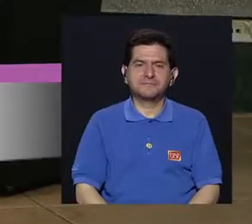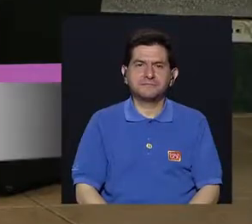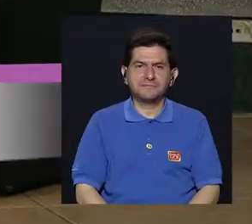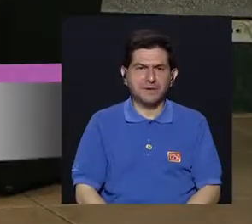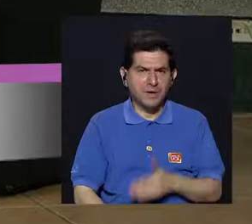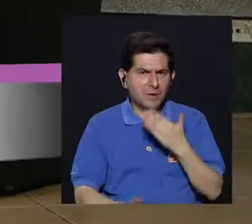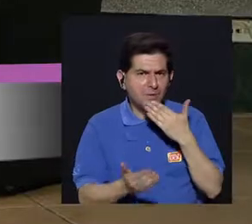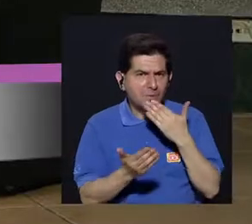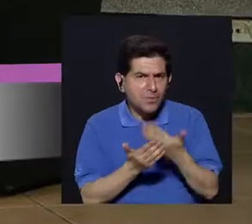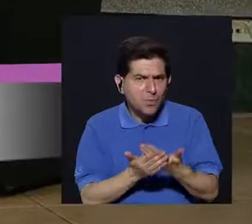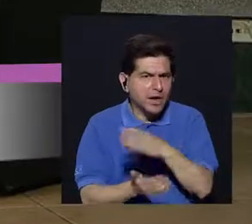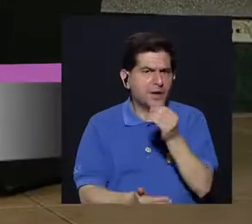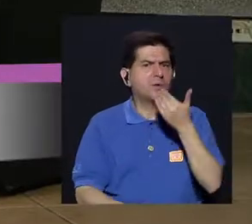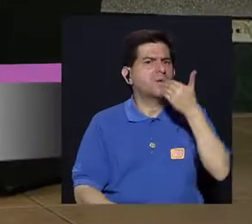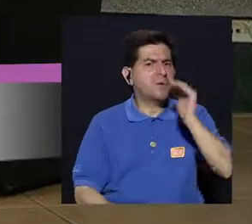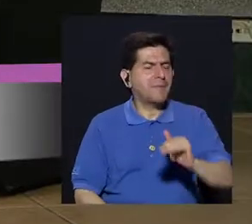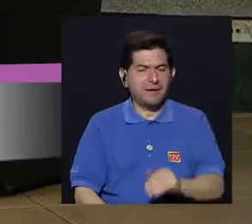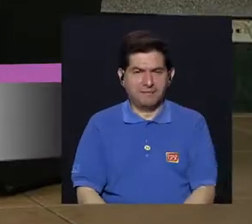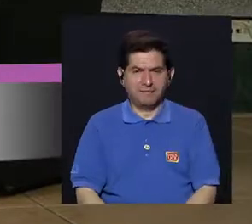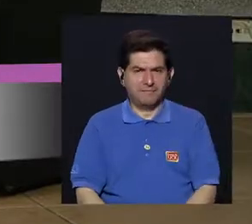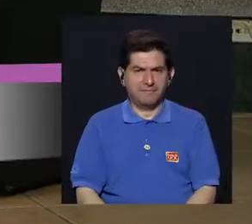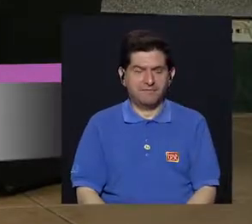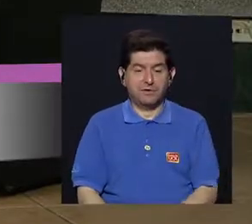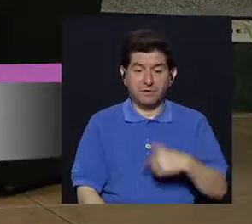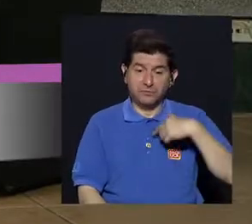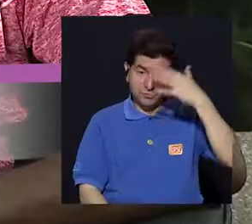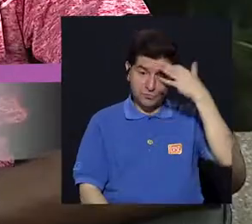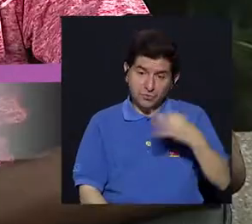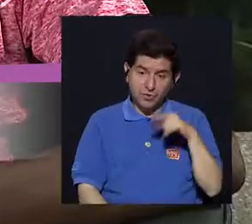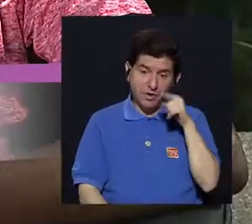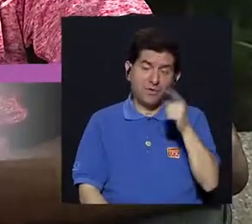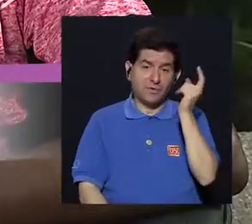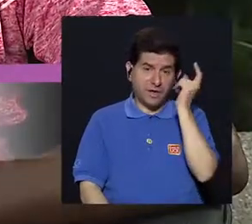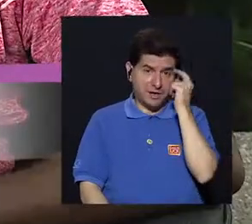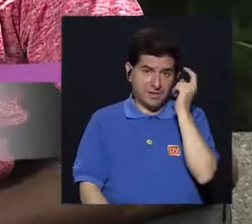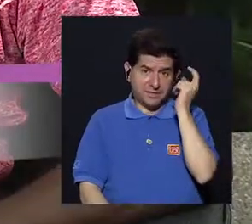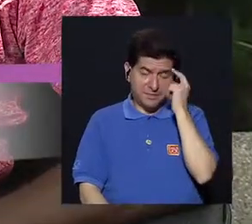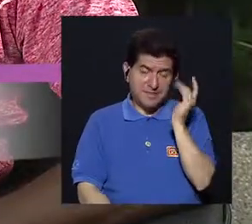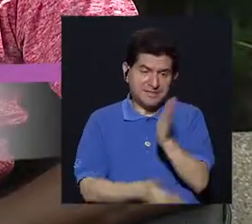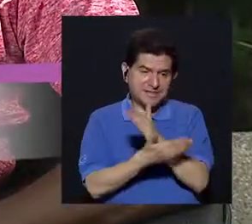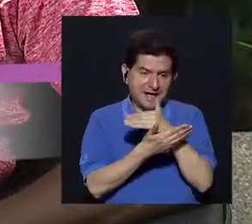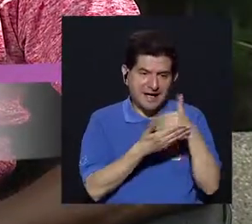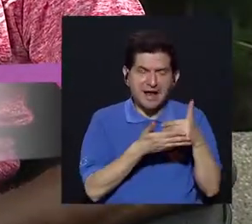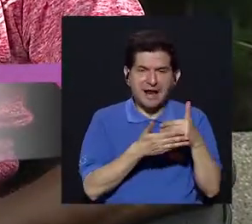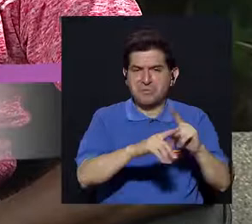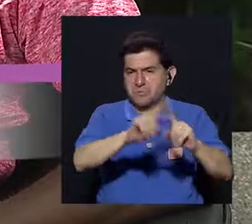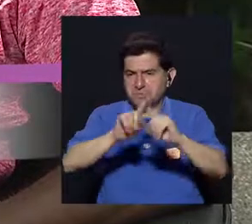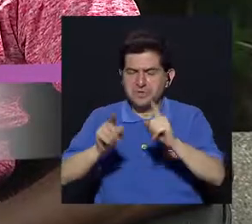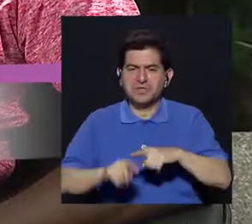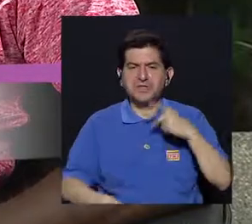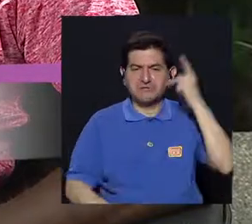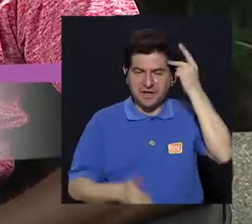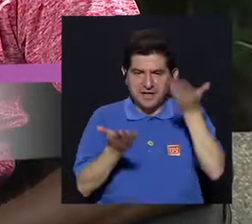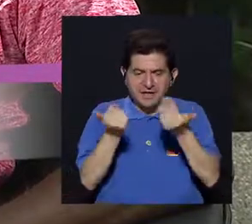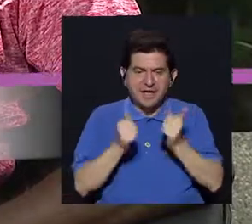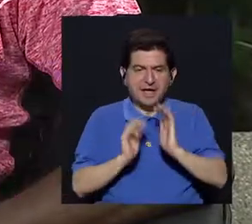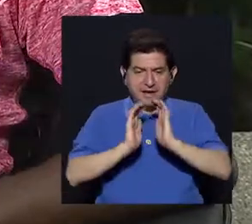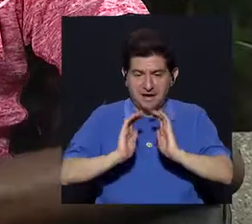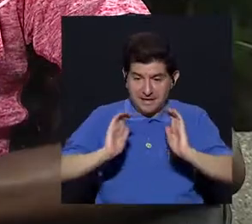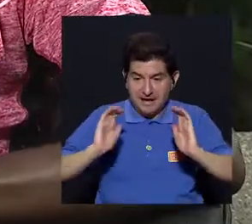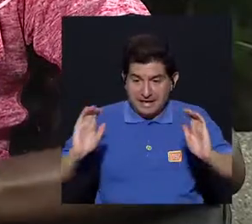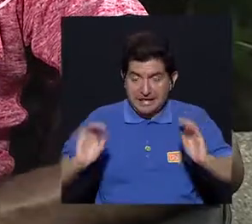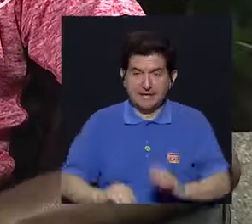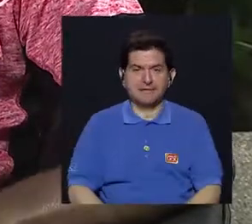para... No, ¿qué tan bueno y qué tan malo es eso? Danos. Bueno, yo creo que ese es el pensamiento pues, de algunos padres